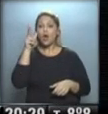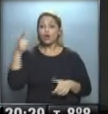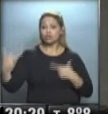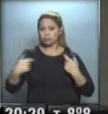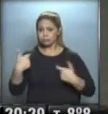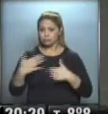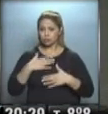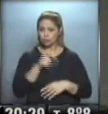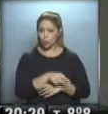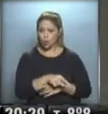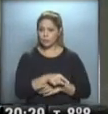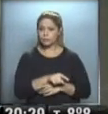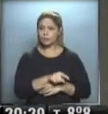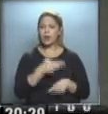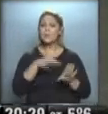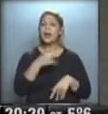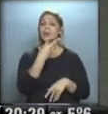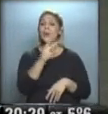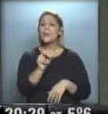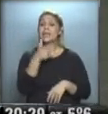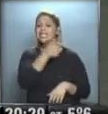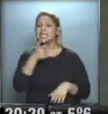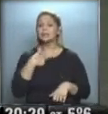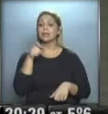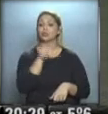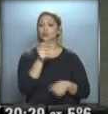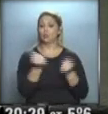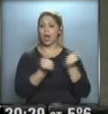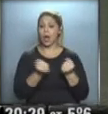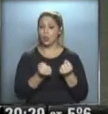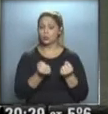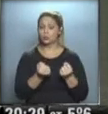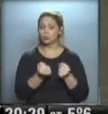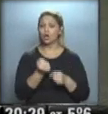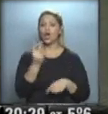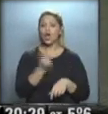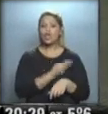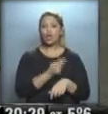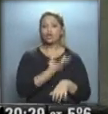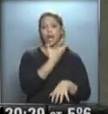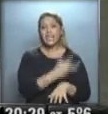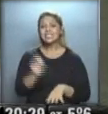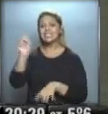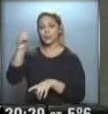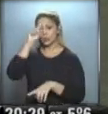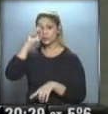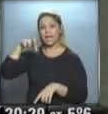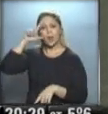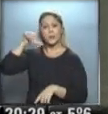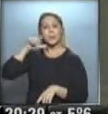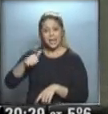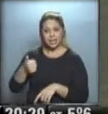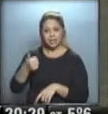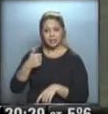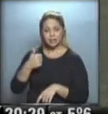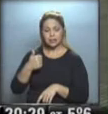cuerpo, más de 20 tiros en el coche. Lo tardan 2 horas en llevarlo al pena, lo operan 7 horas después del hecho, se tenía